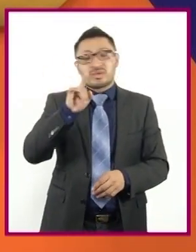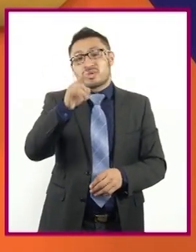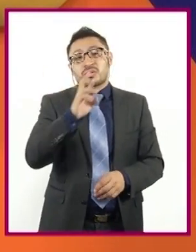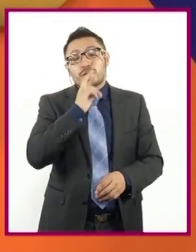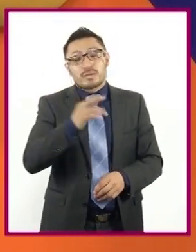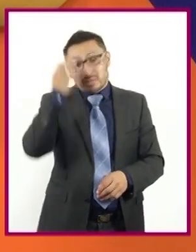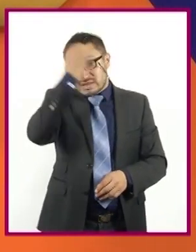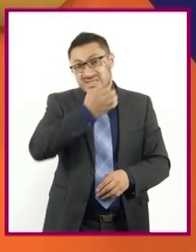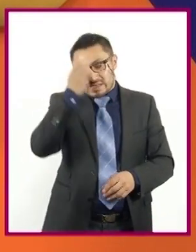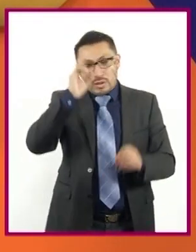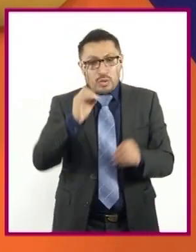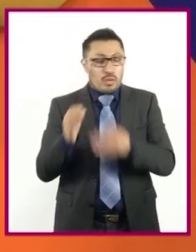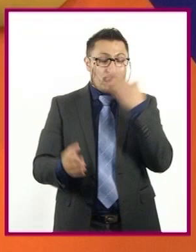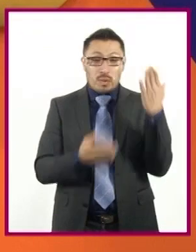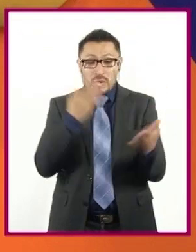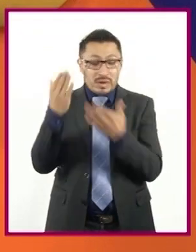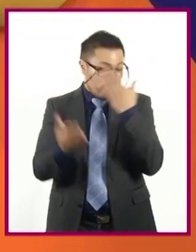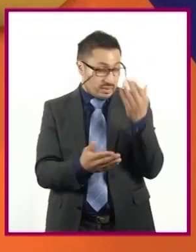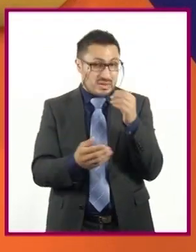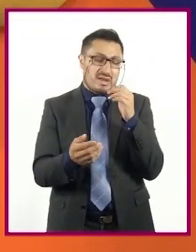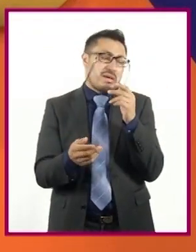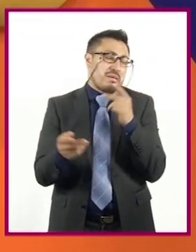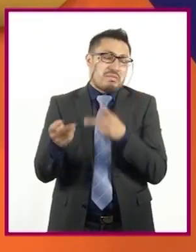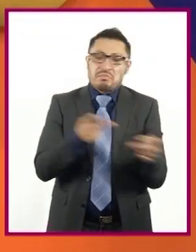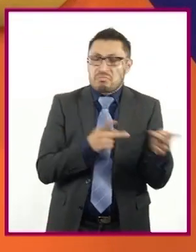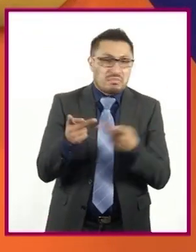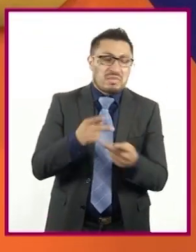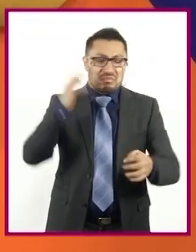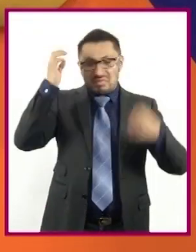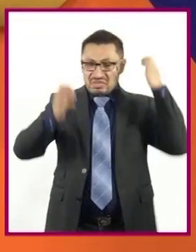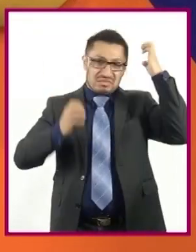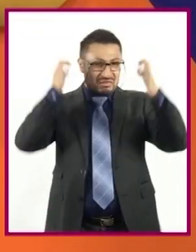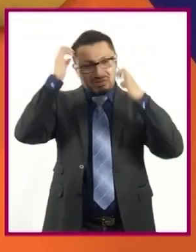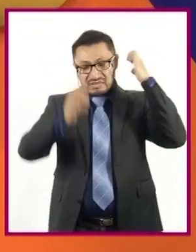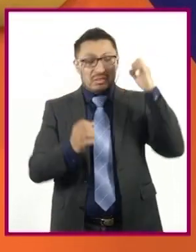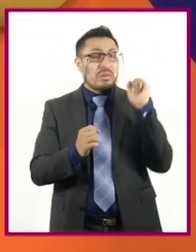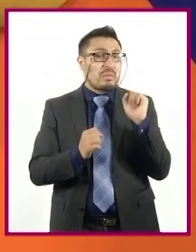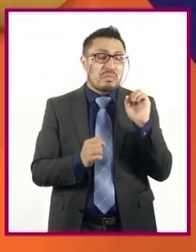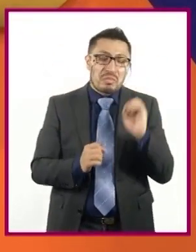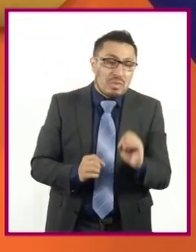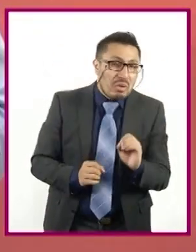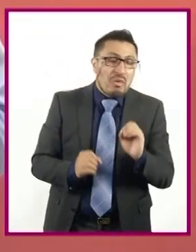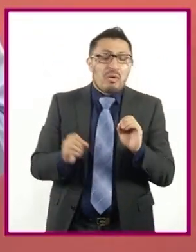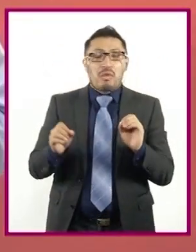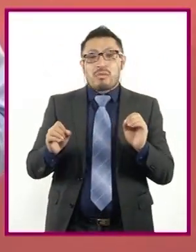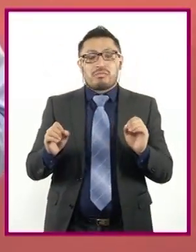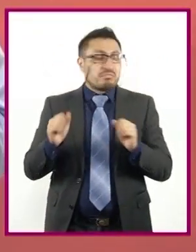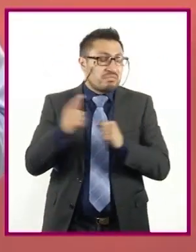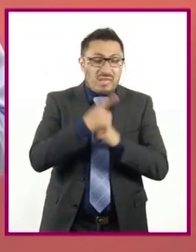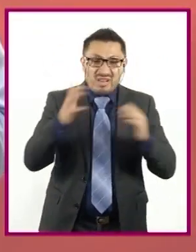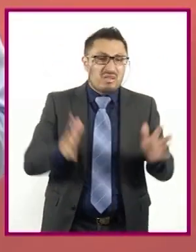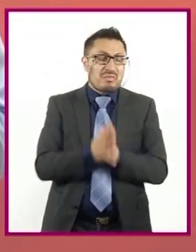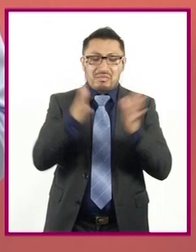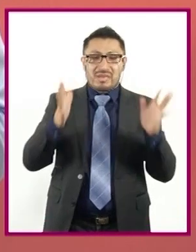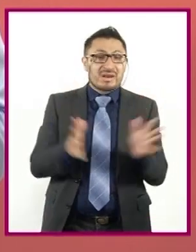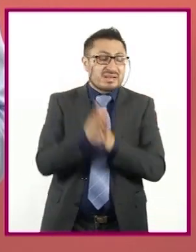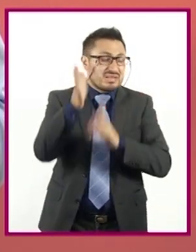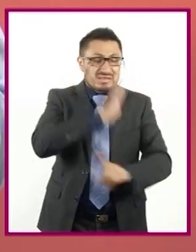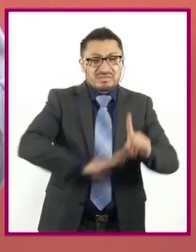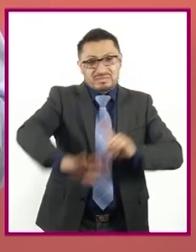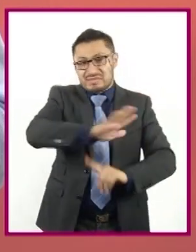o también para estudiar en una preparación de una exposición o intervención en cualquier ámbito o